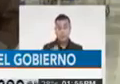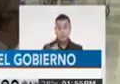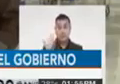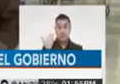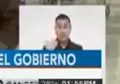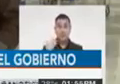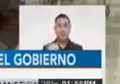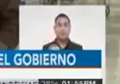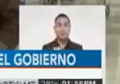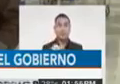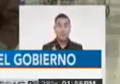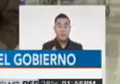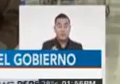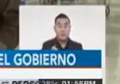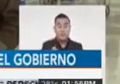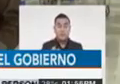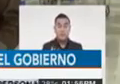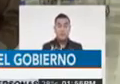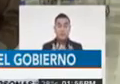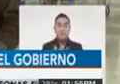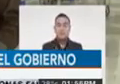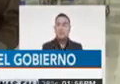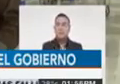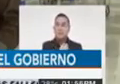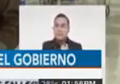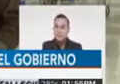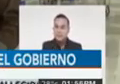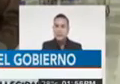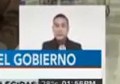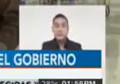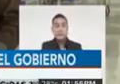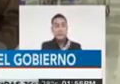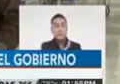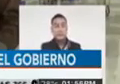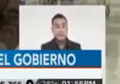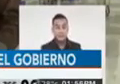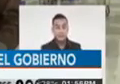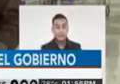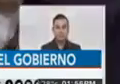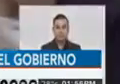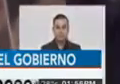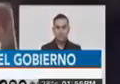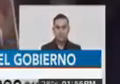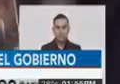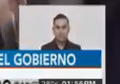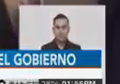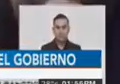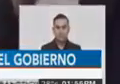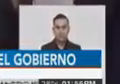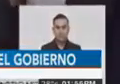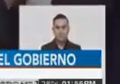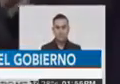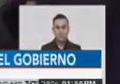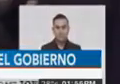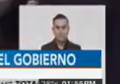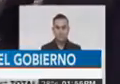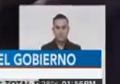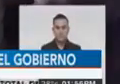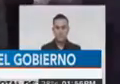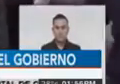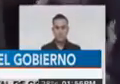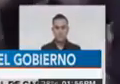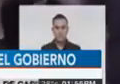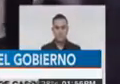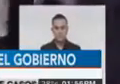En la región, más de 85 mil personas, de acuerdo a las cifras oficiales, dieron positivo al COVID-19 y más de 2